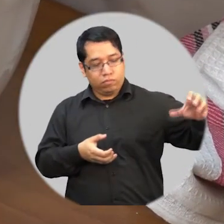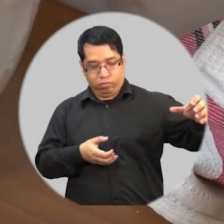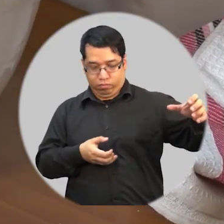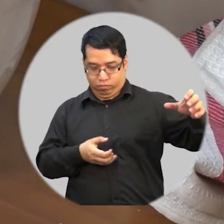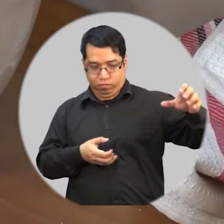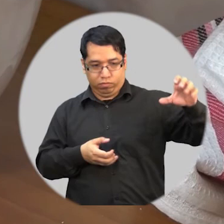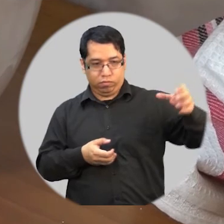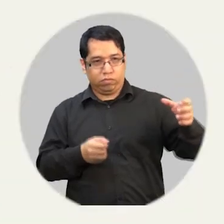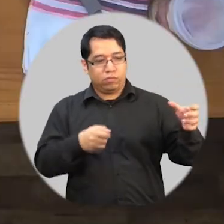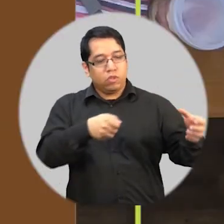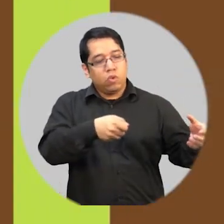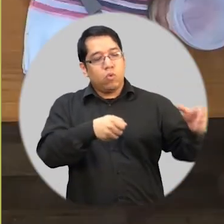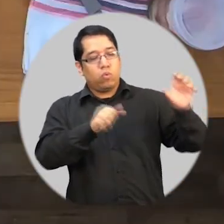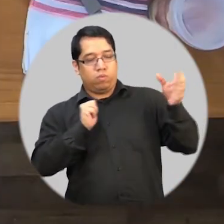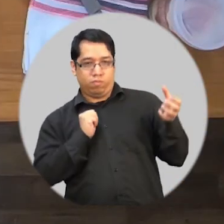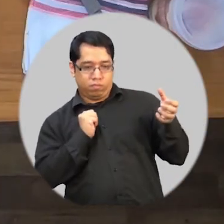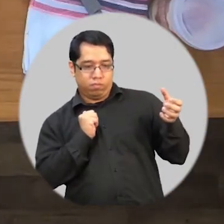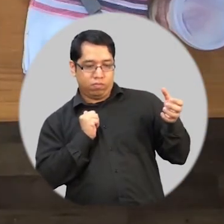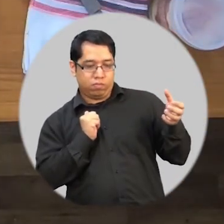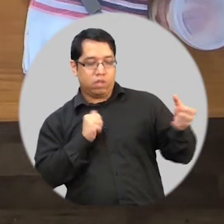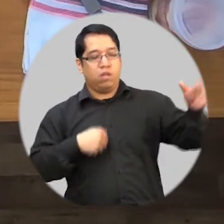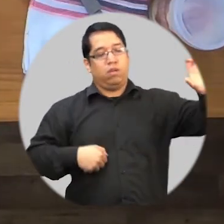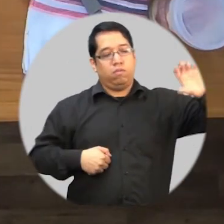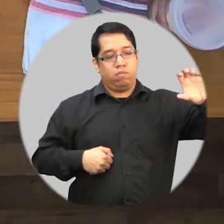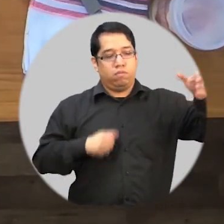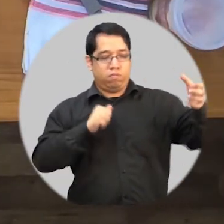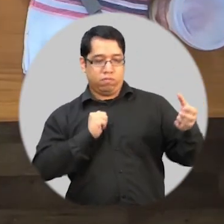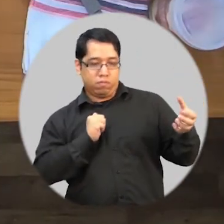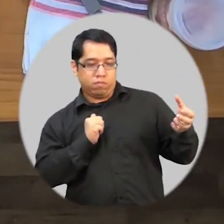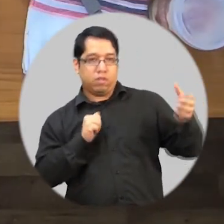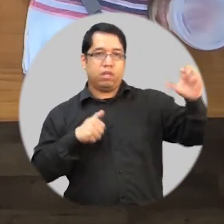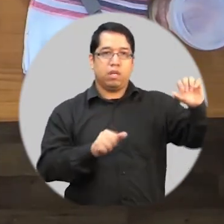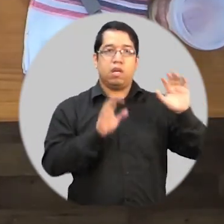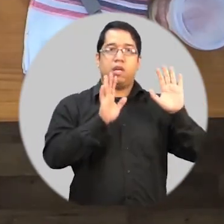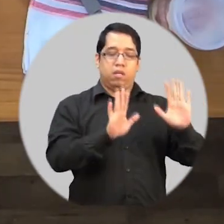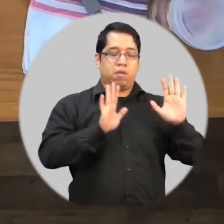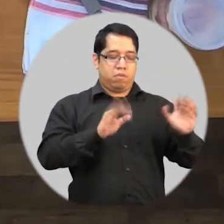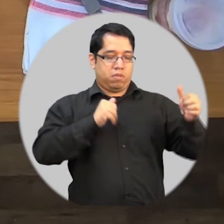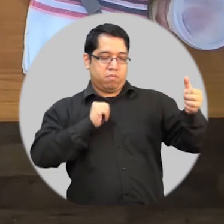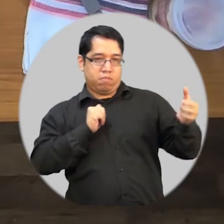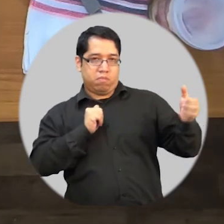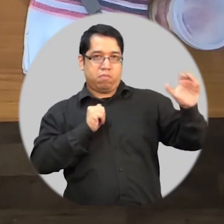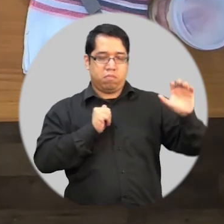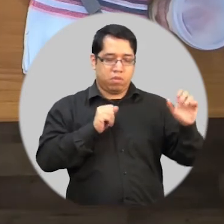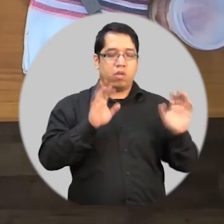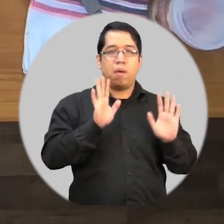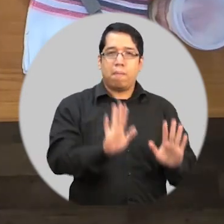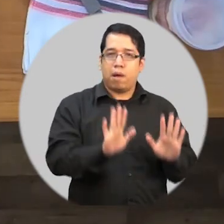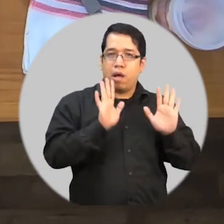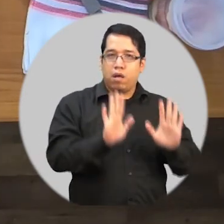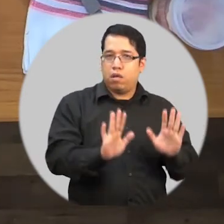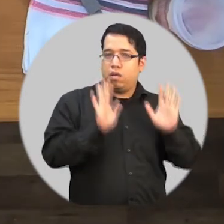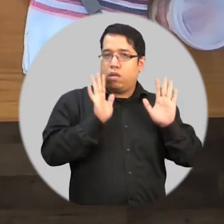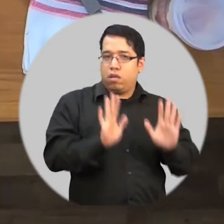en 2-3 veces. Sería de esta forma. Agarrar despacio, alzar arriba, despacito, para